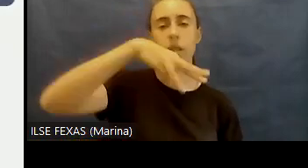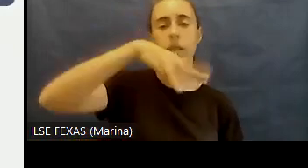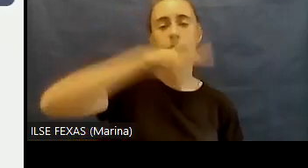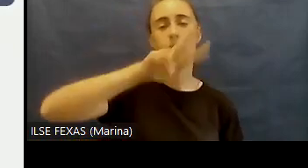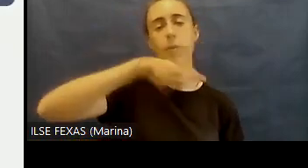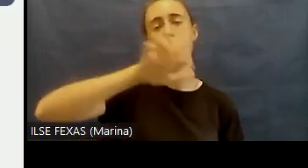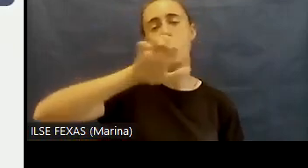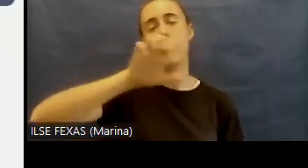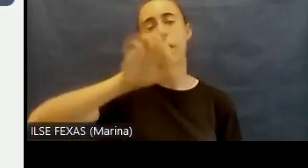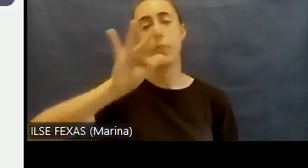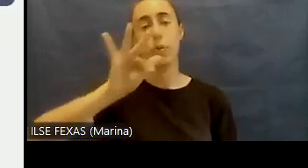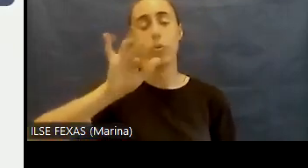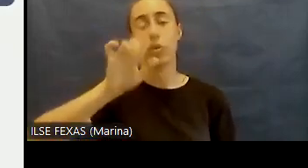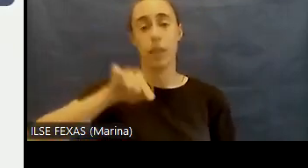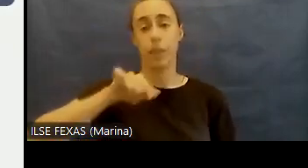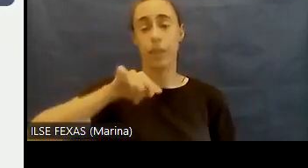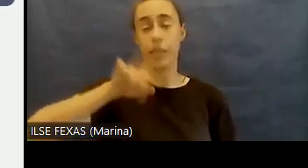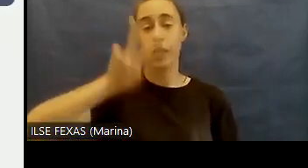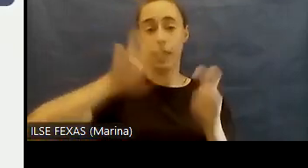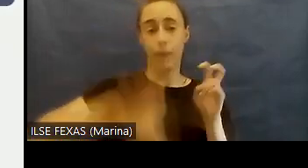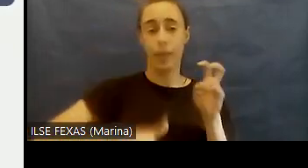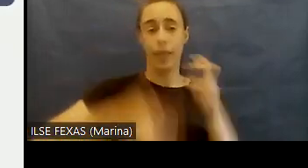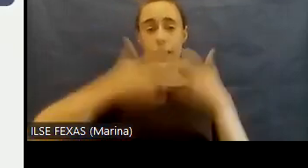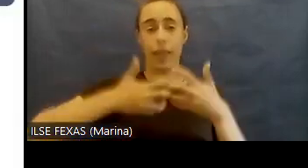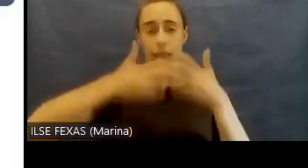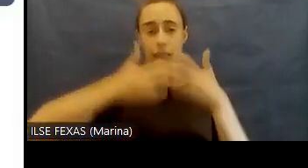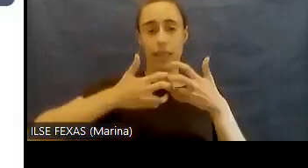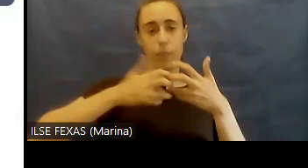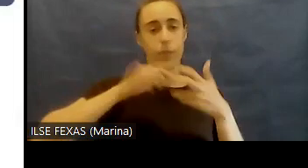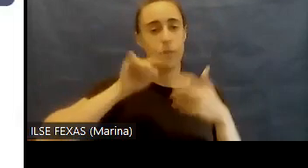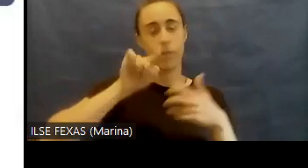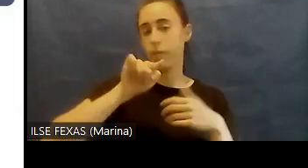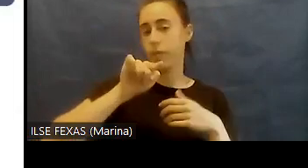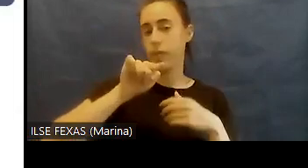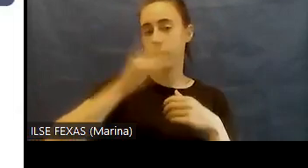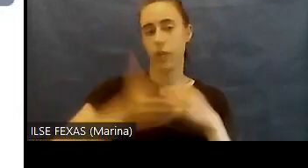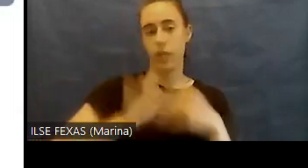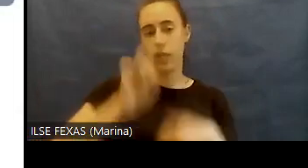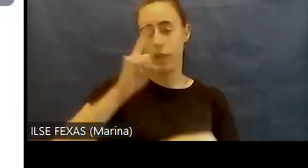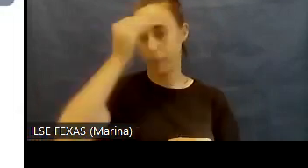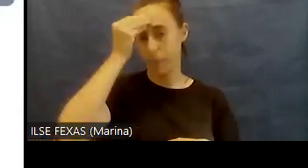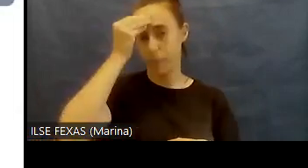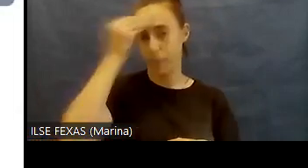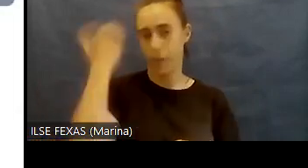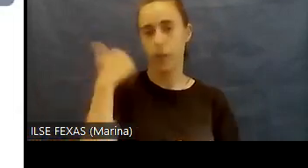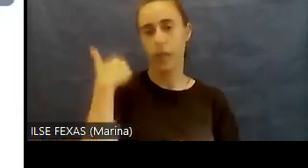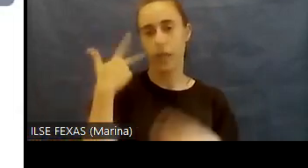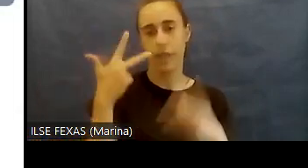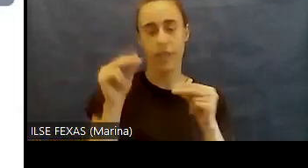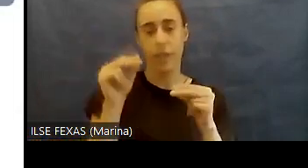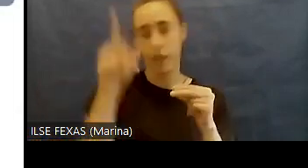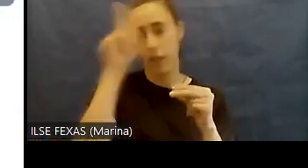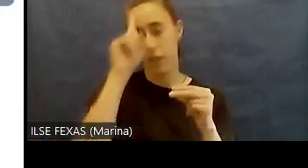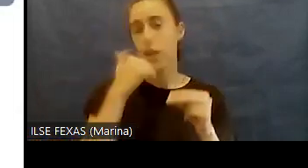digestivo, Immune Plus e Intensivera. Y creo que ya que hemos terminado. No sé si